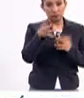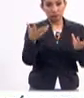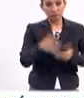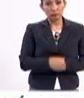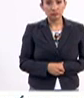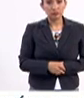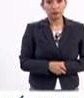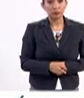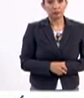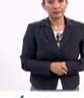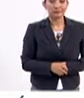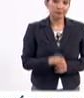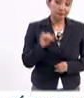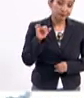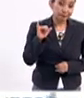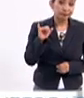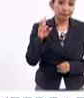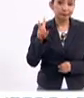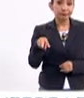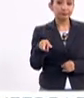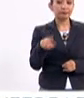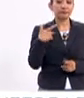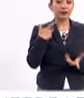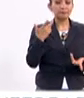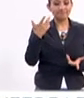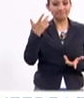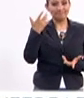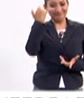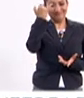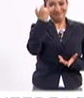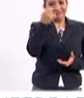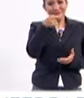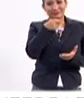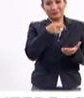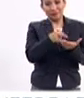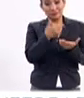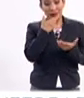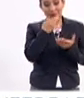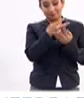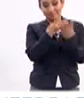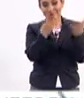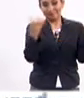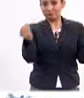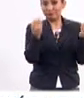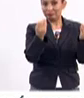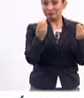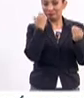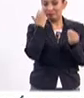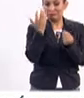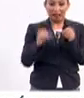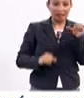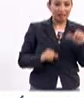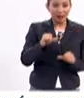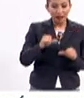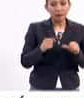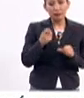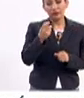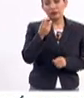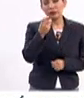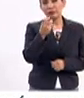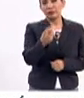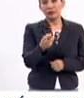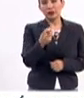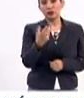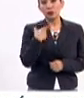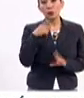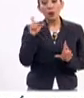se ve. Pues sí, la apuesta es bastante ambiciosa en ese sentido, y